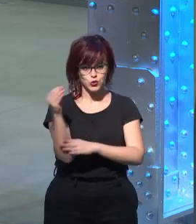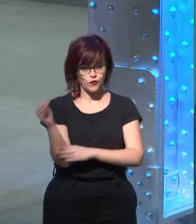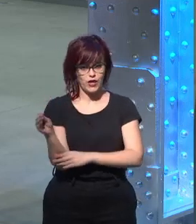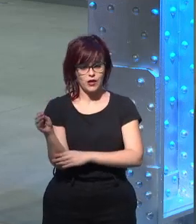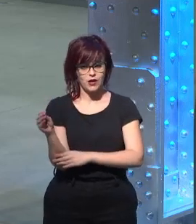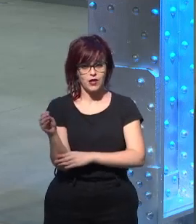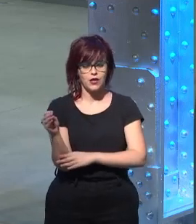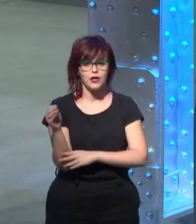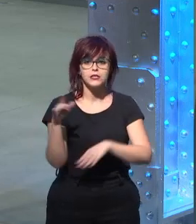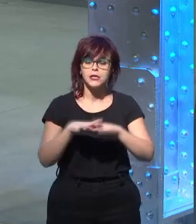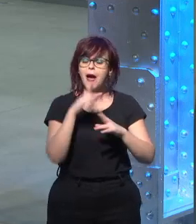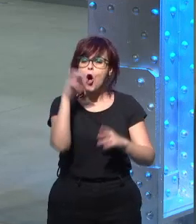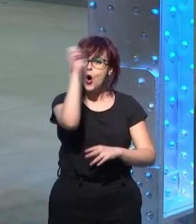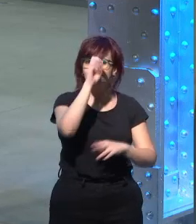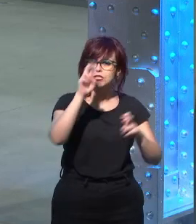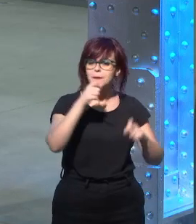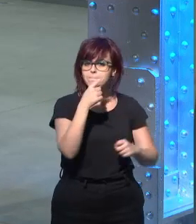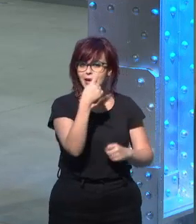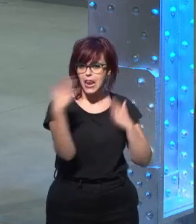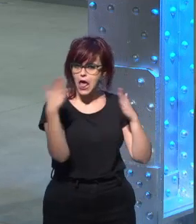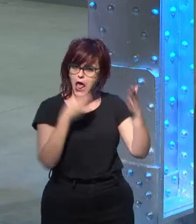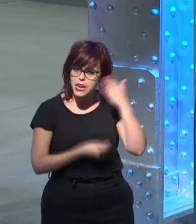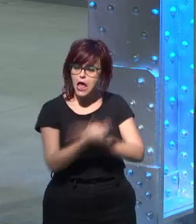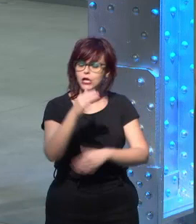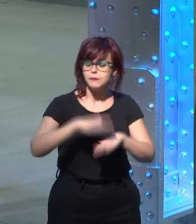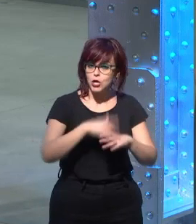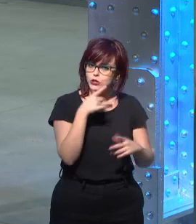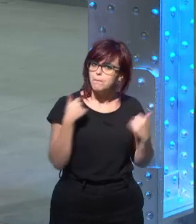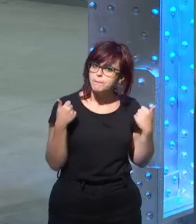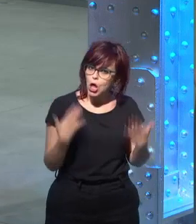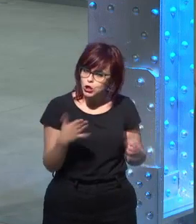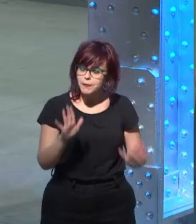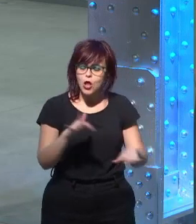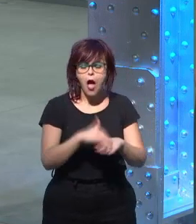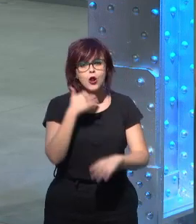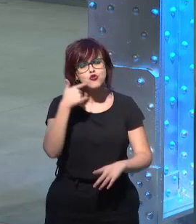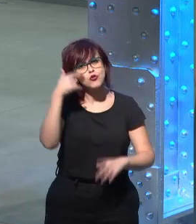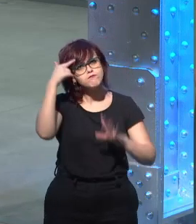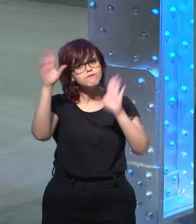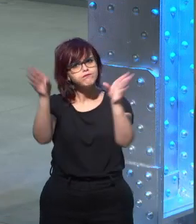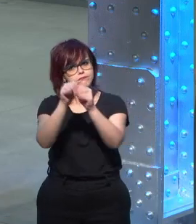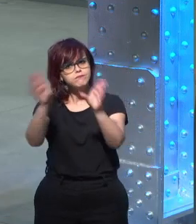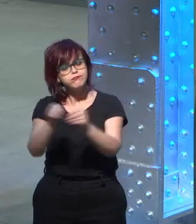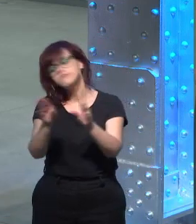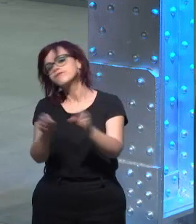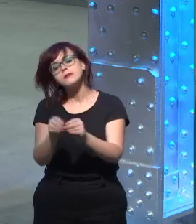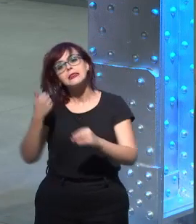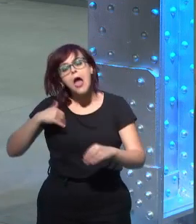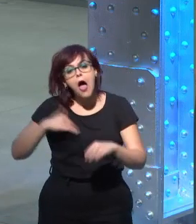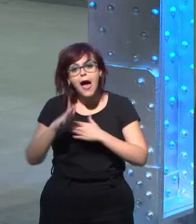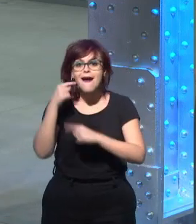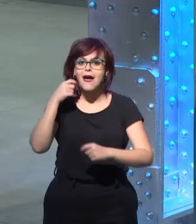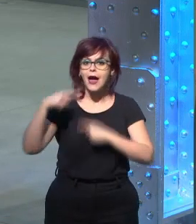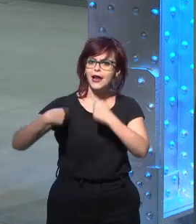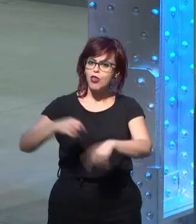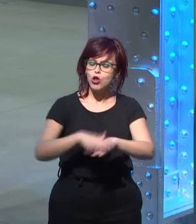diversas opiniones sobre los millennials. Es prematuro, pero yo he llegado ya a unas consecuencias bastante claras de cómo es esta